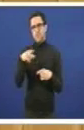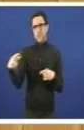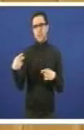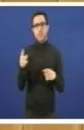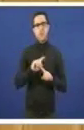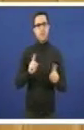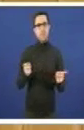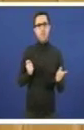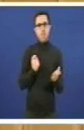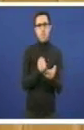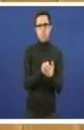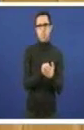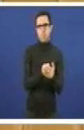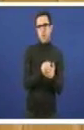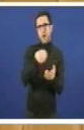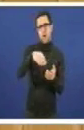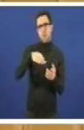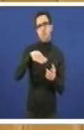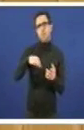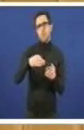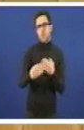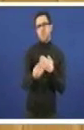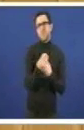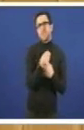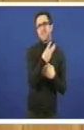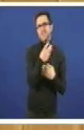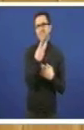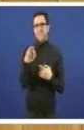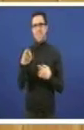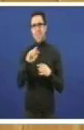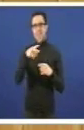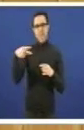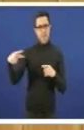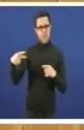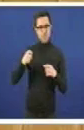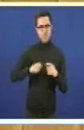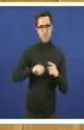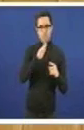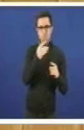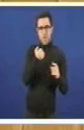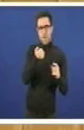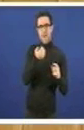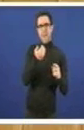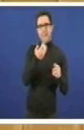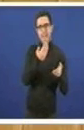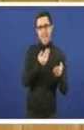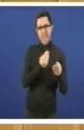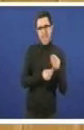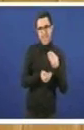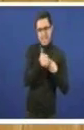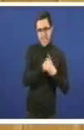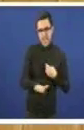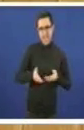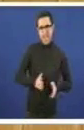fillos menores de tres anos por importe de 360 euros que vostedes con nova normativa lles imposibilitan acceder a esa